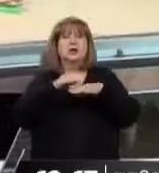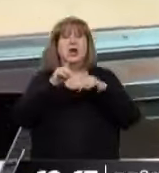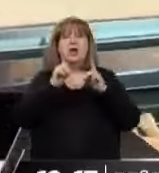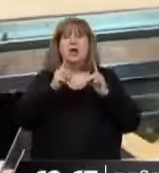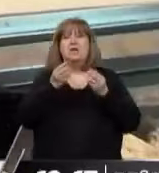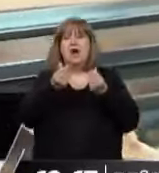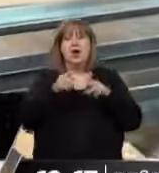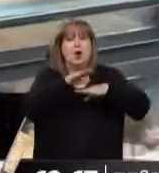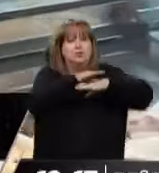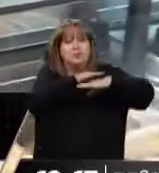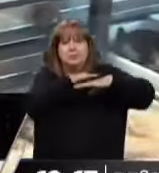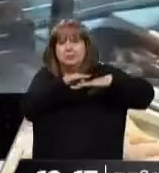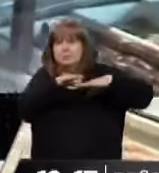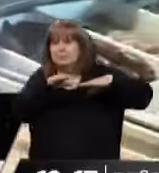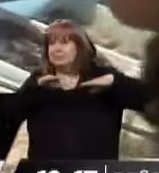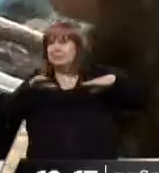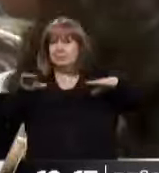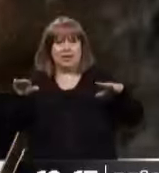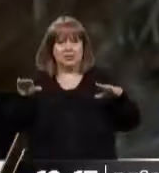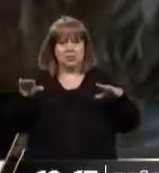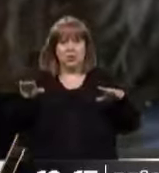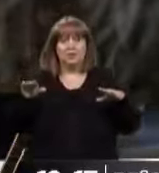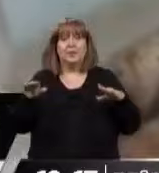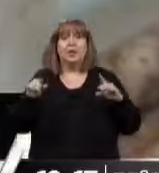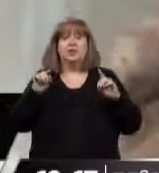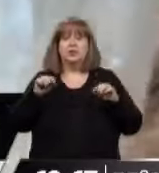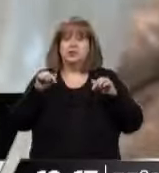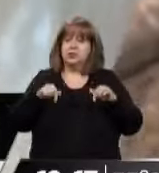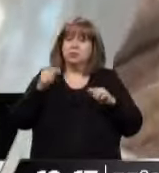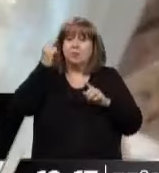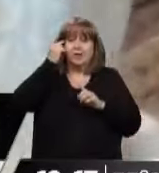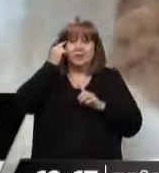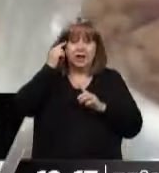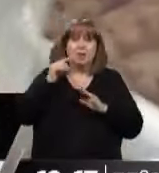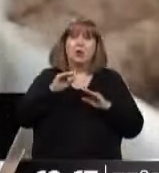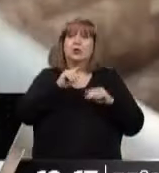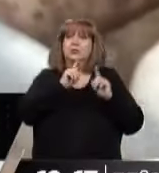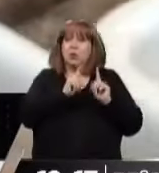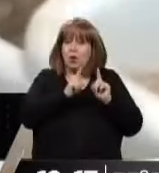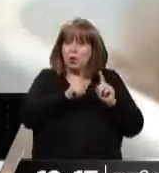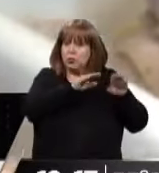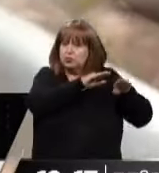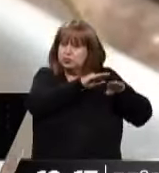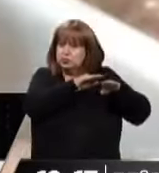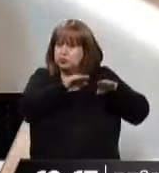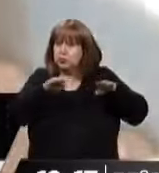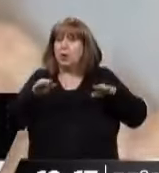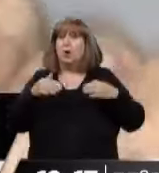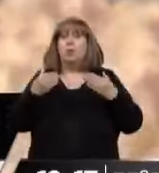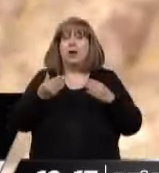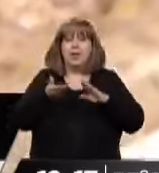registraron ningún precio en alza. Por lo tanto, nosotros creemos que si de continuar estos